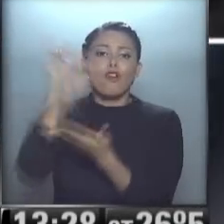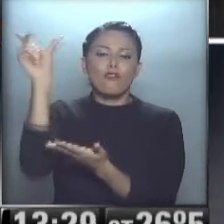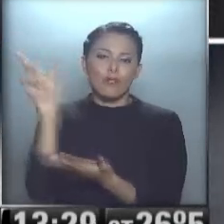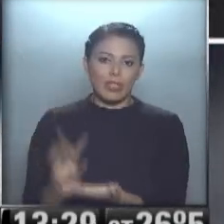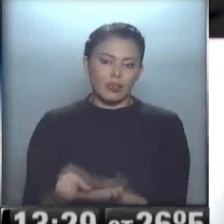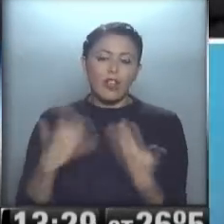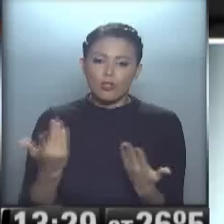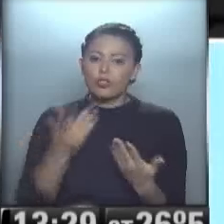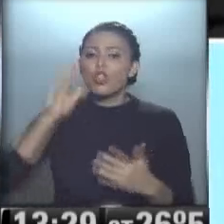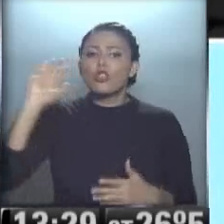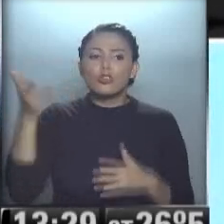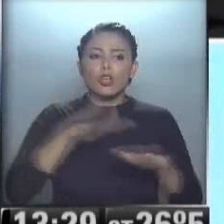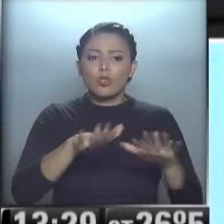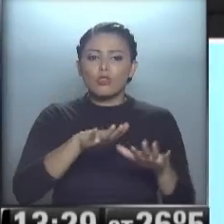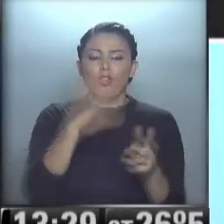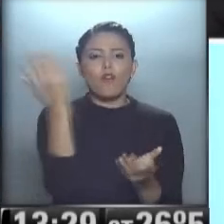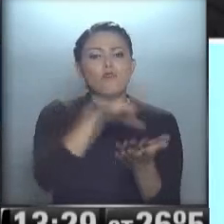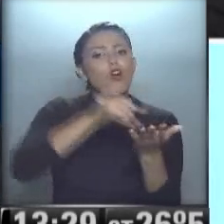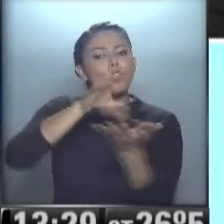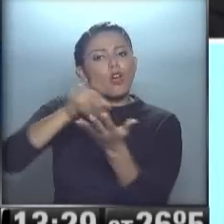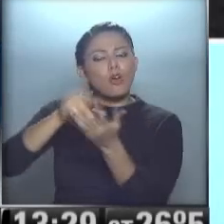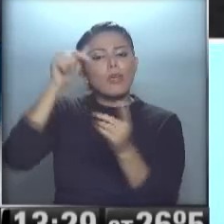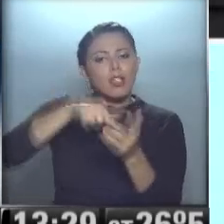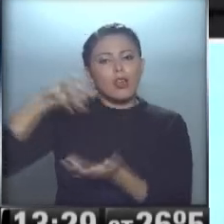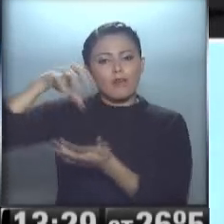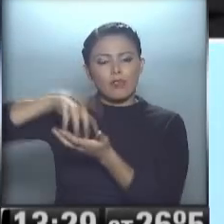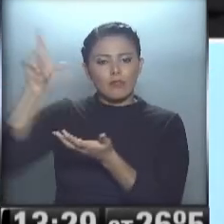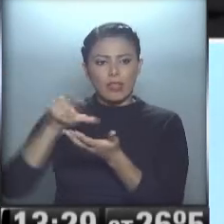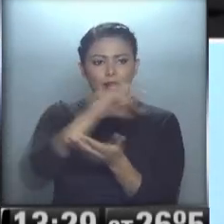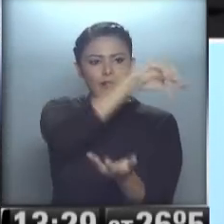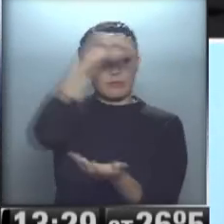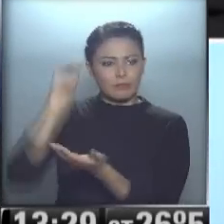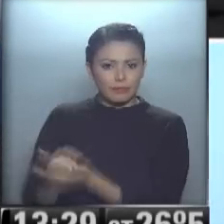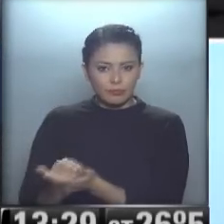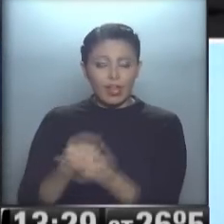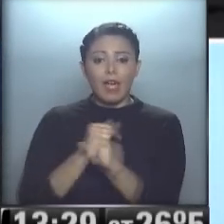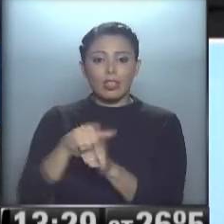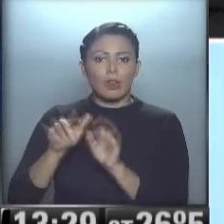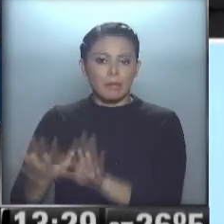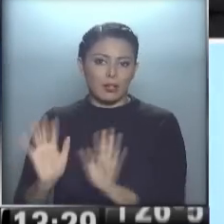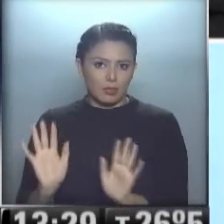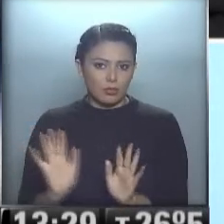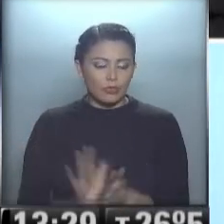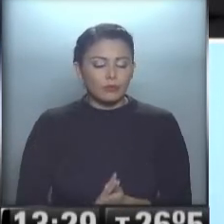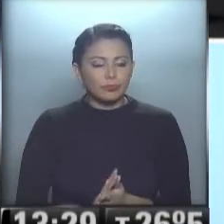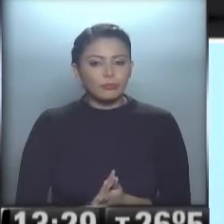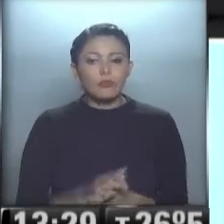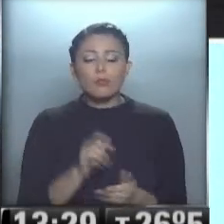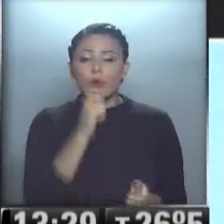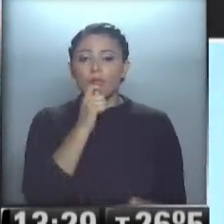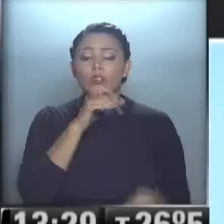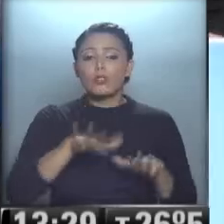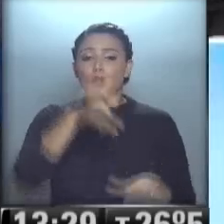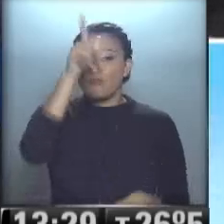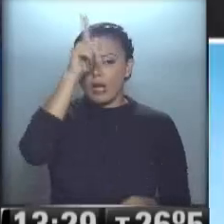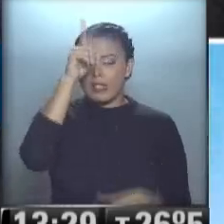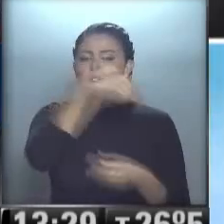hacer fotocopia de toda la causa y está en fuero Federal esa investigación por lo que sabemos todavía no avanza en el caso de la policía